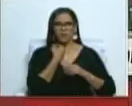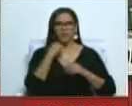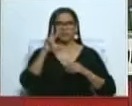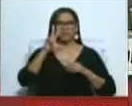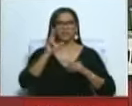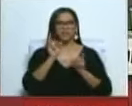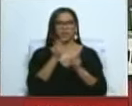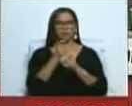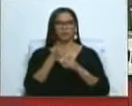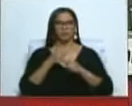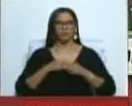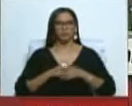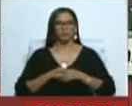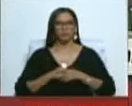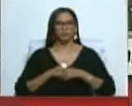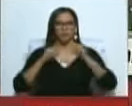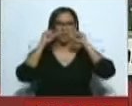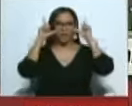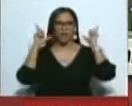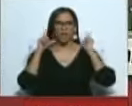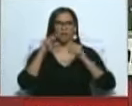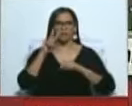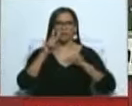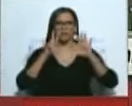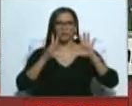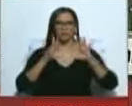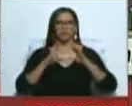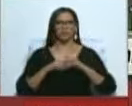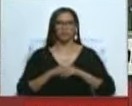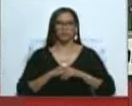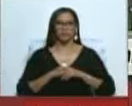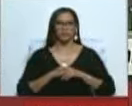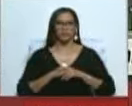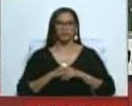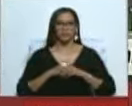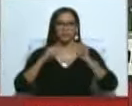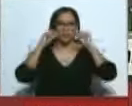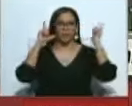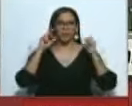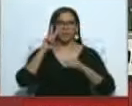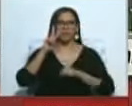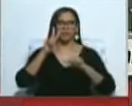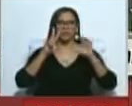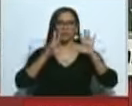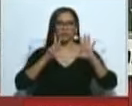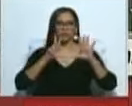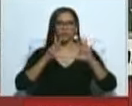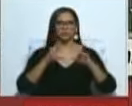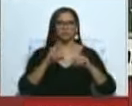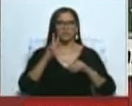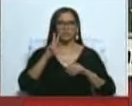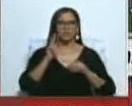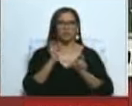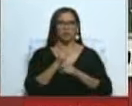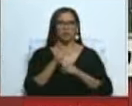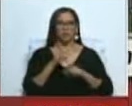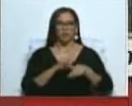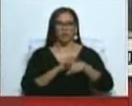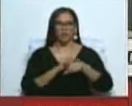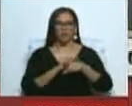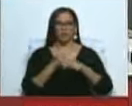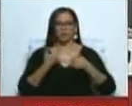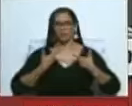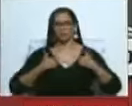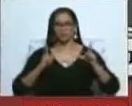El 3 de agosto. ¿Te despertaste? Fue el 28, ¿no fue? Me desperté el 28, pero el 3 de agosto los médicos ya... Te dieron de alta.